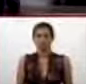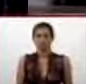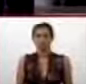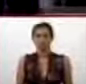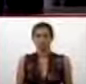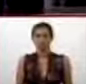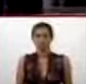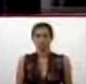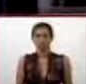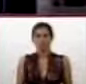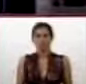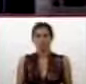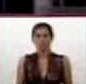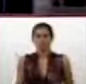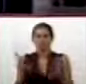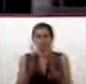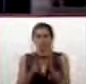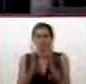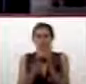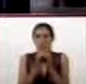Para ser mucho más específico,